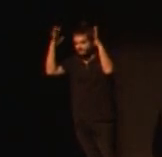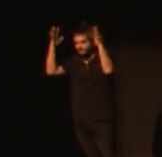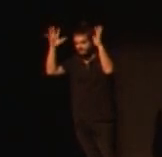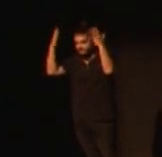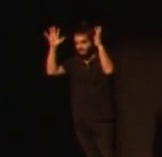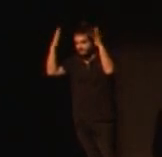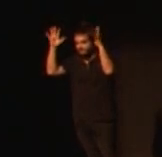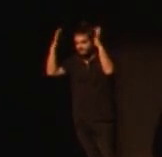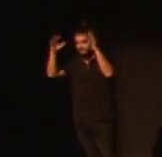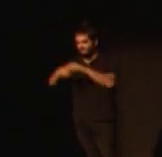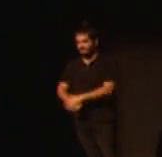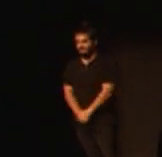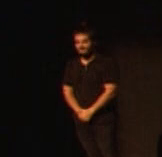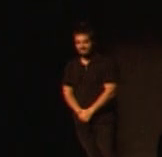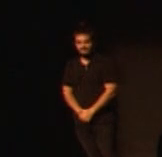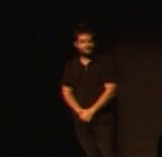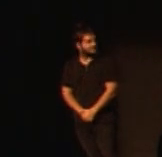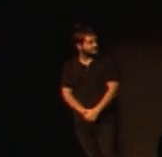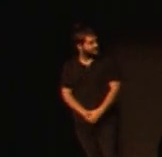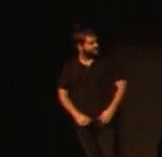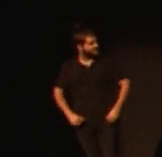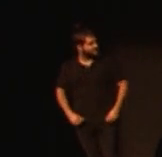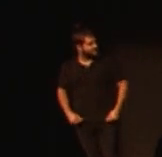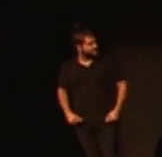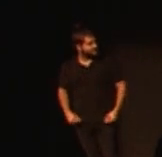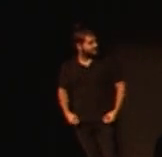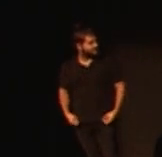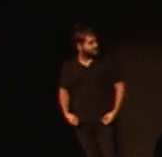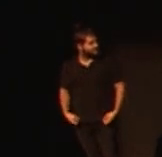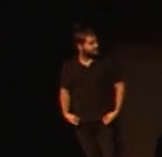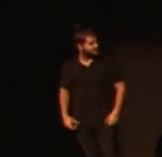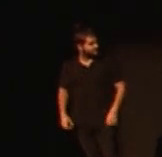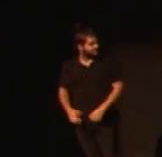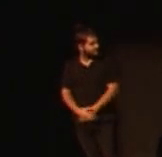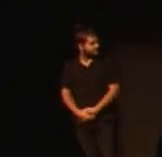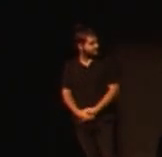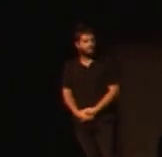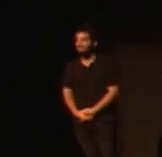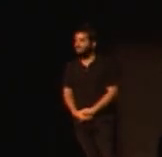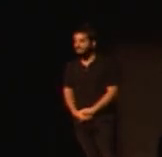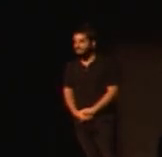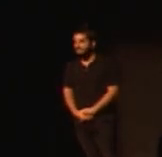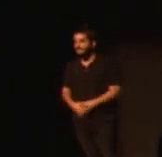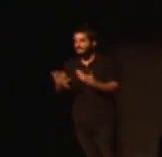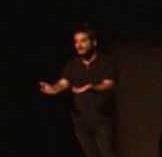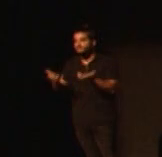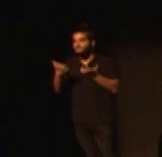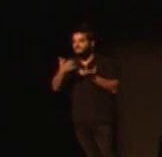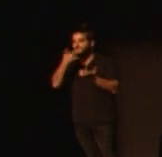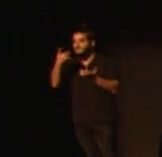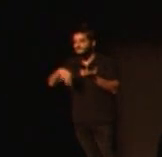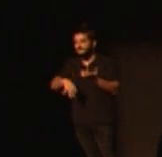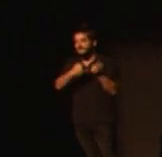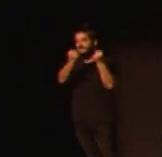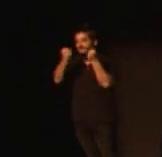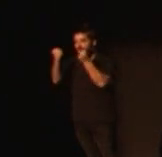Vale. Bienvenido. ¿Qué tal? Hola. Sí. El ganador del premio a la institución,